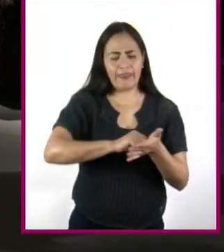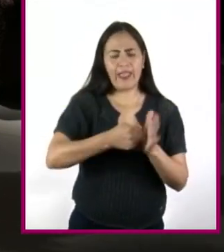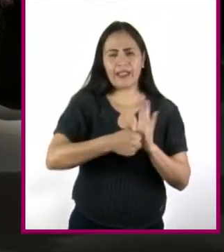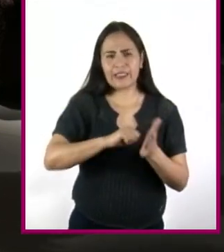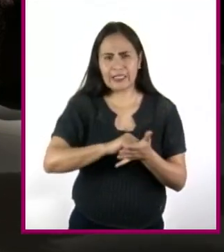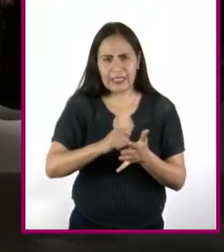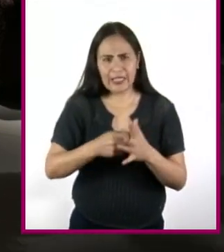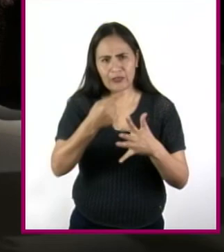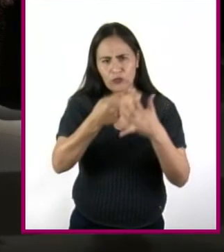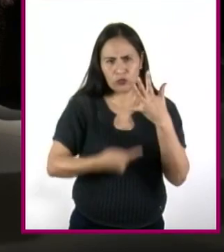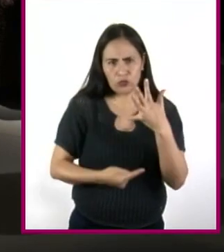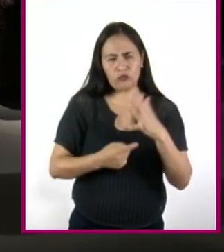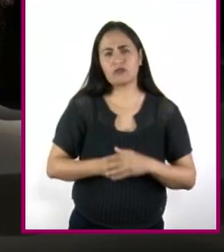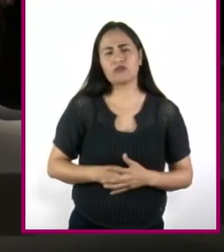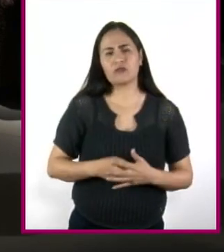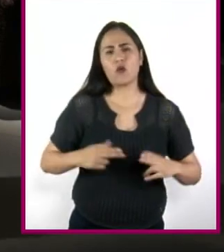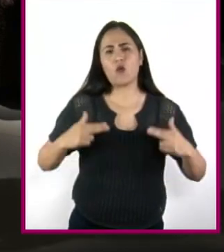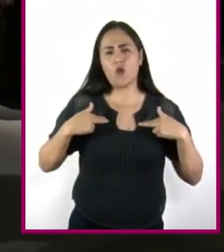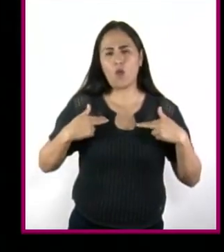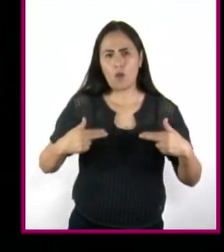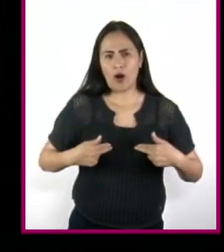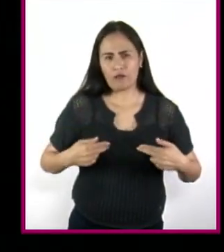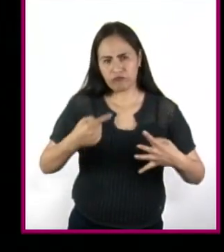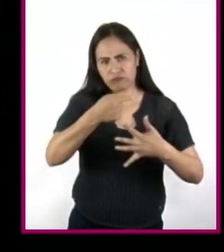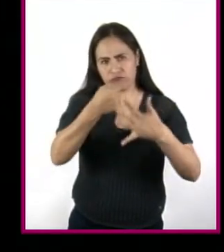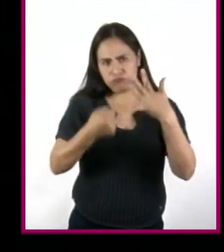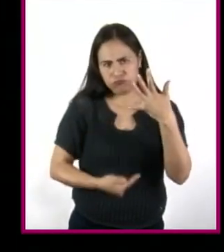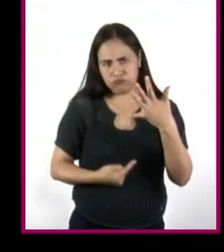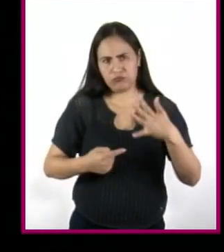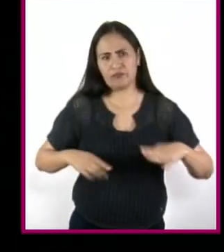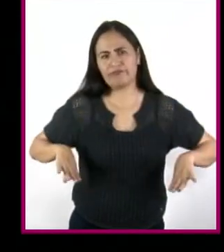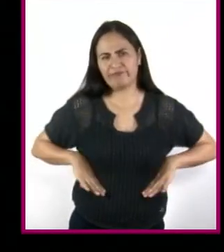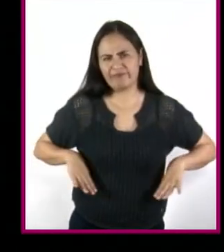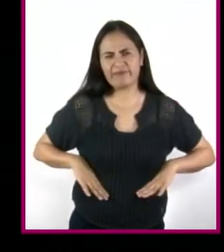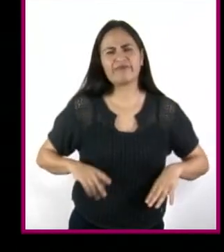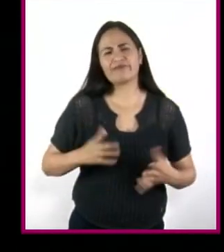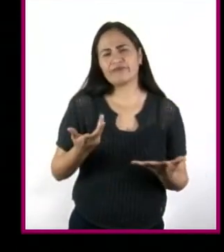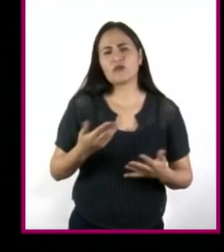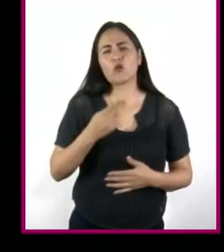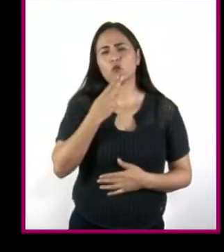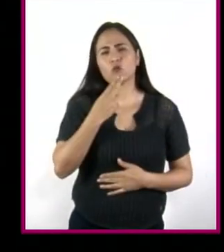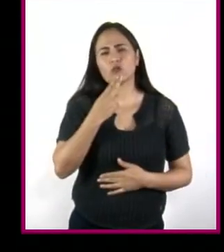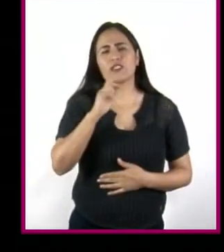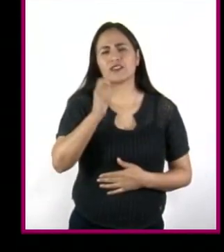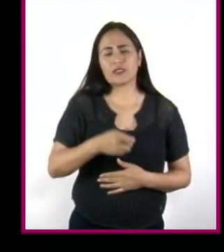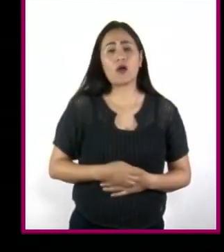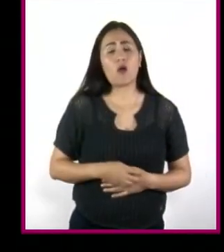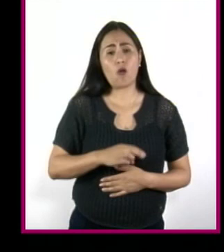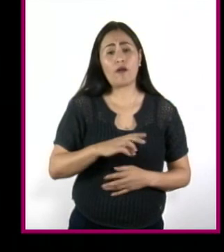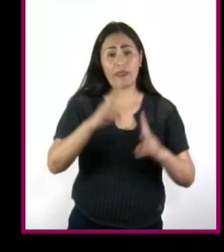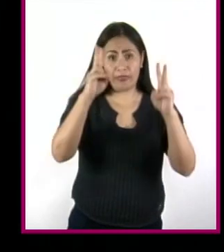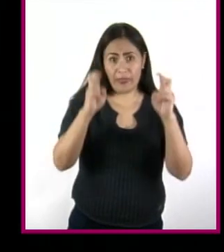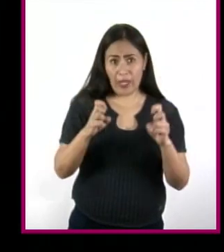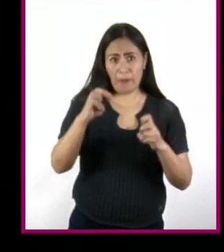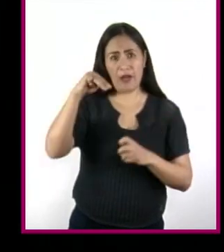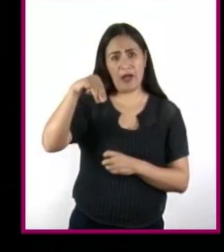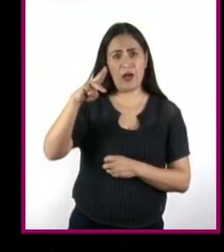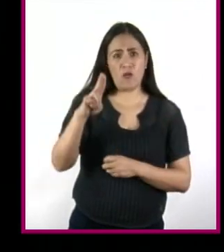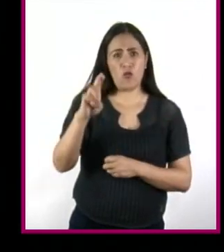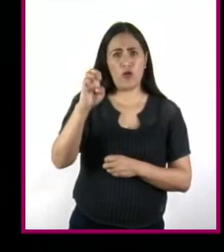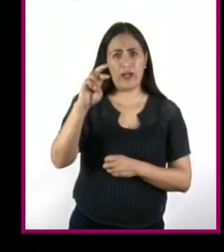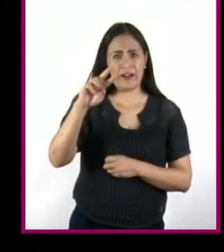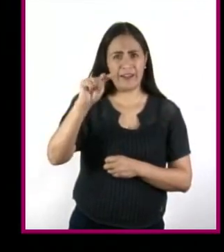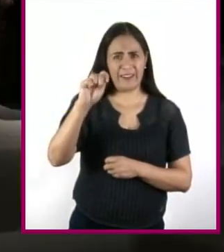aplicaciones humanísticas fueron utilizadas. La muerte es algo que nos importa, nos intriga y hasta